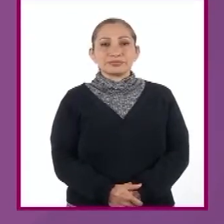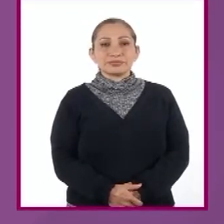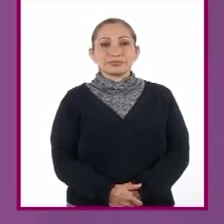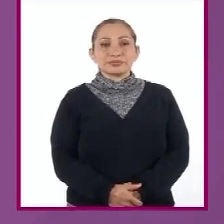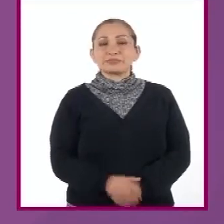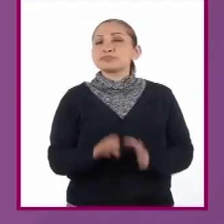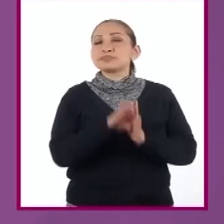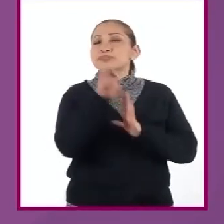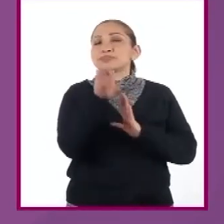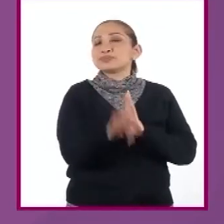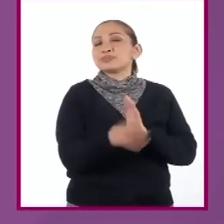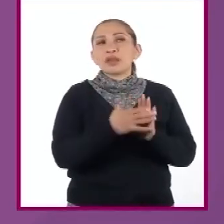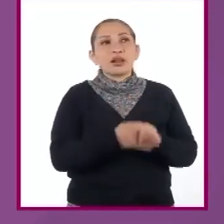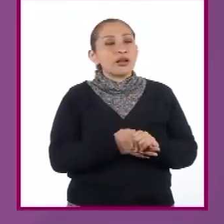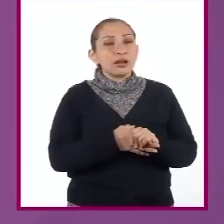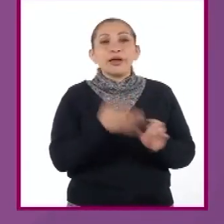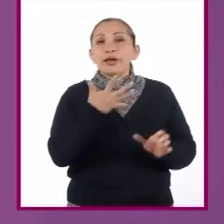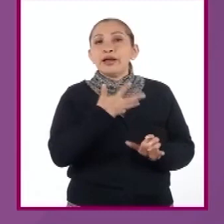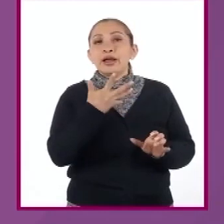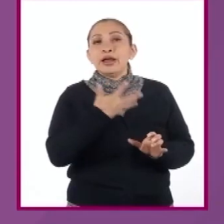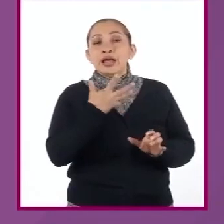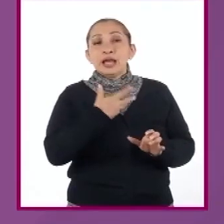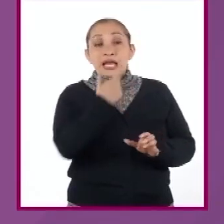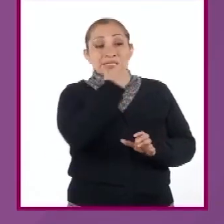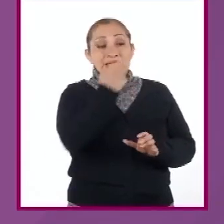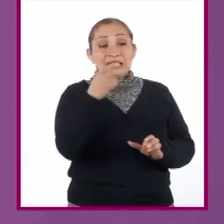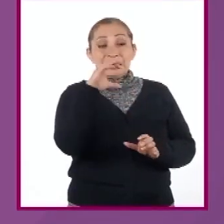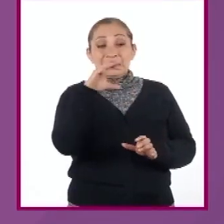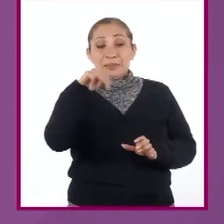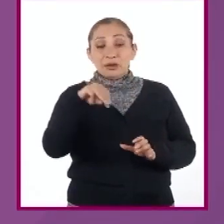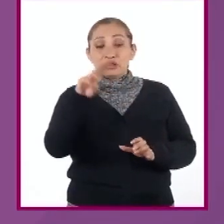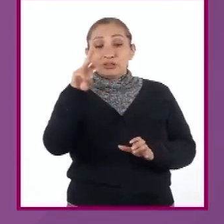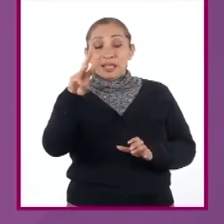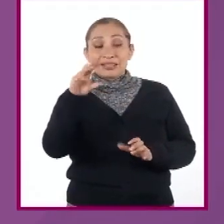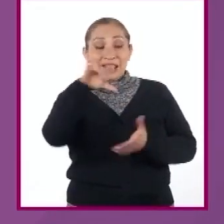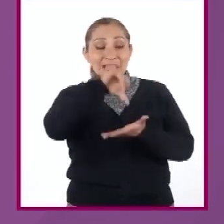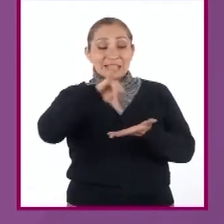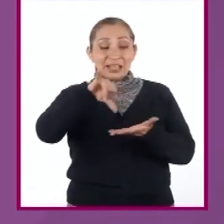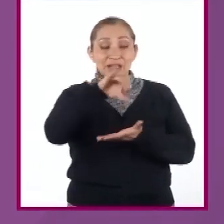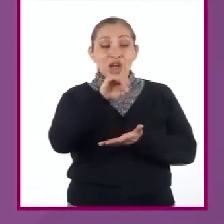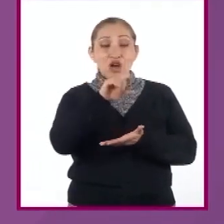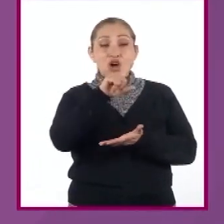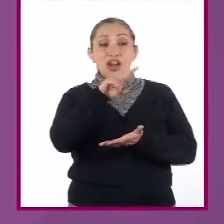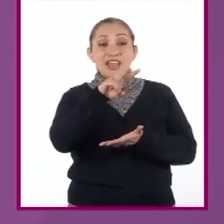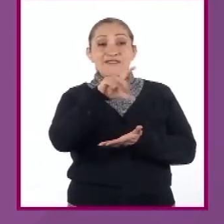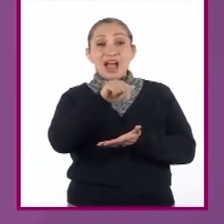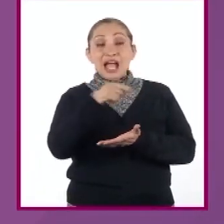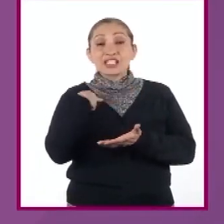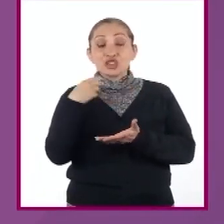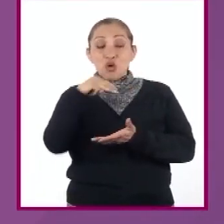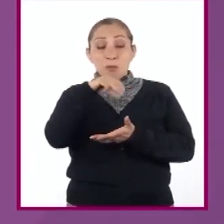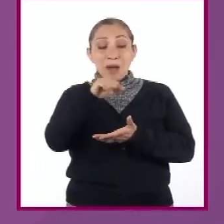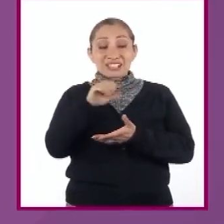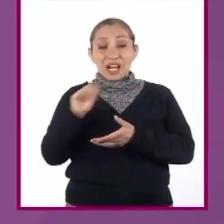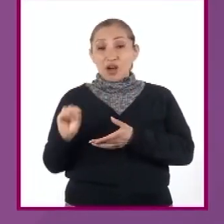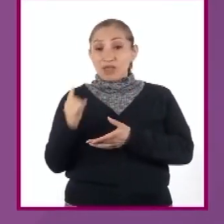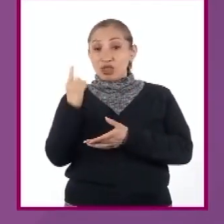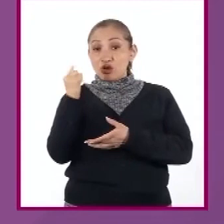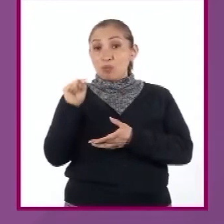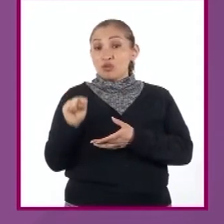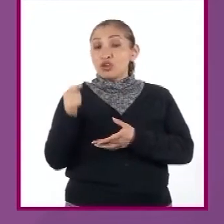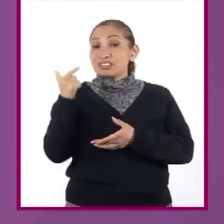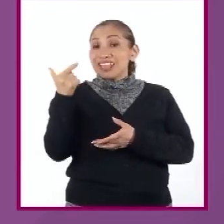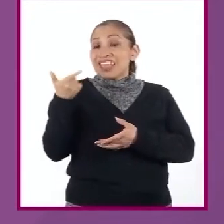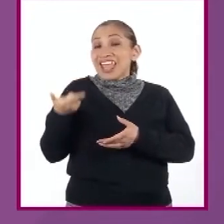Por ejemplo, si tenemos 100 centímetros cúbicos de aceite de oliva y su masa es de